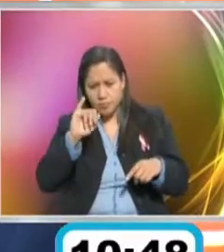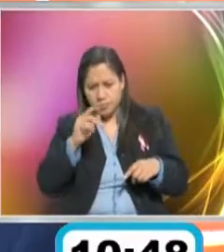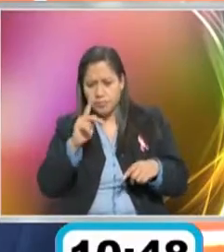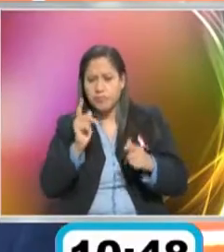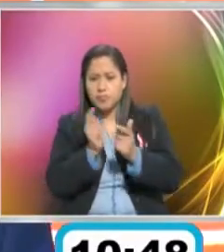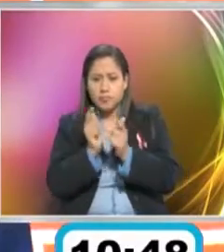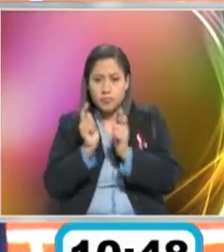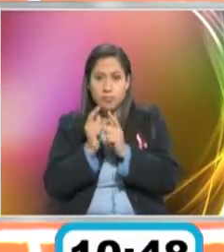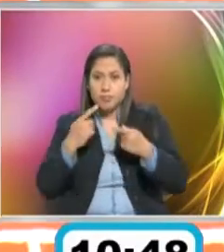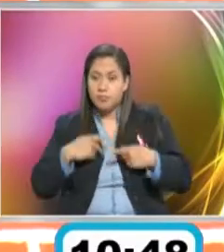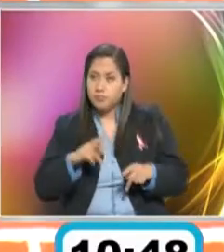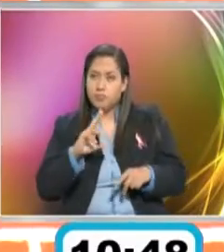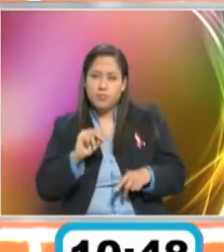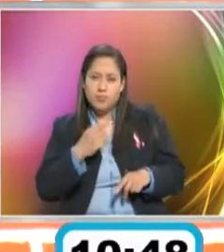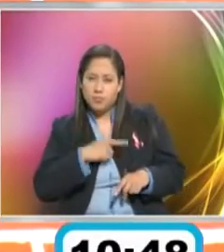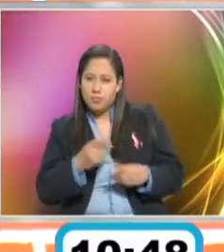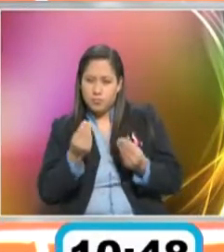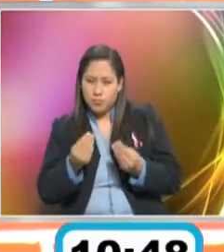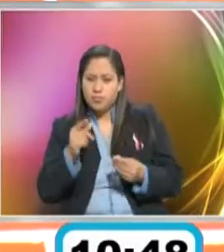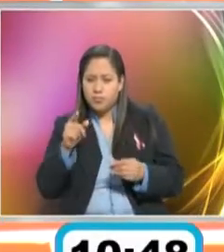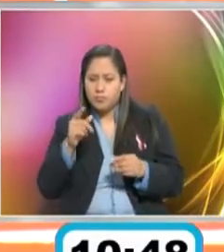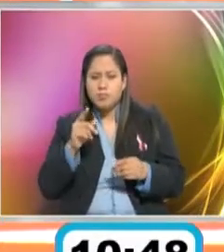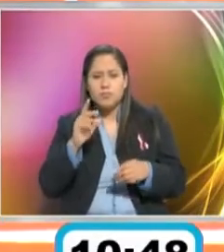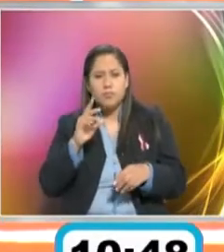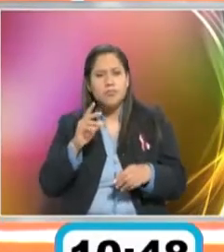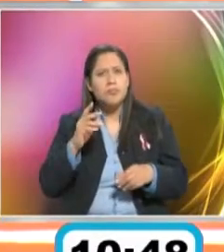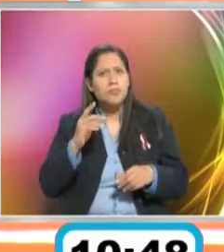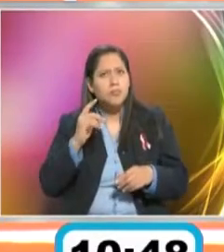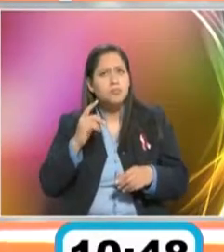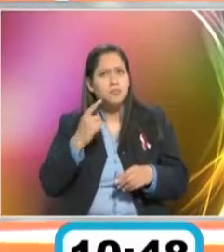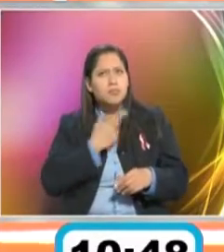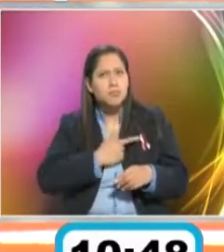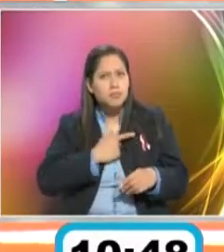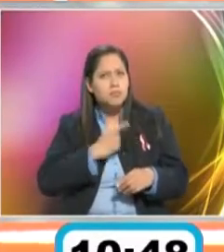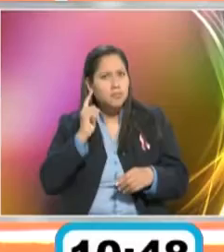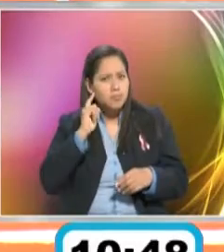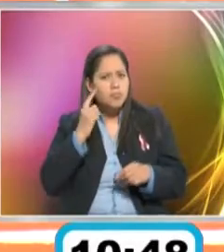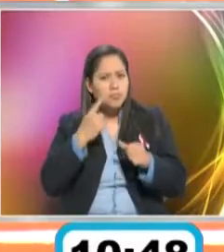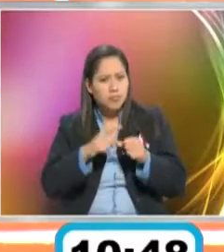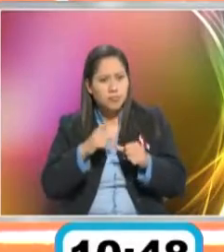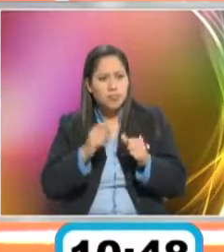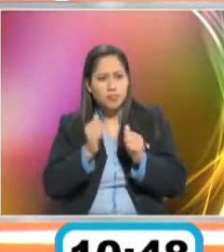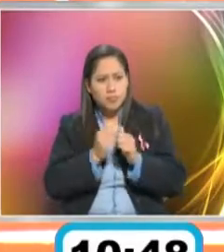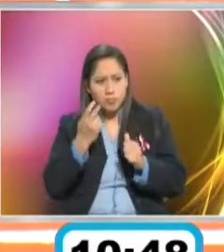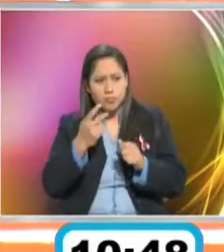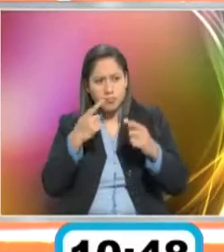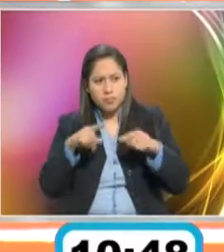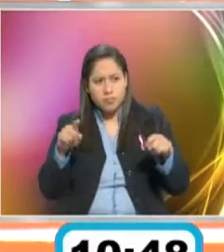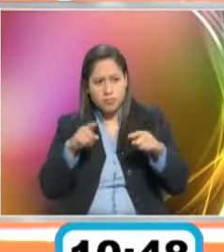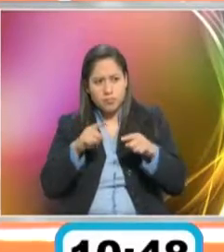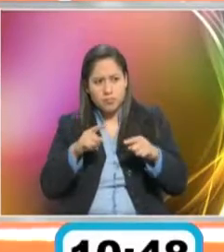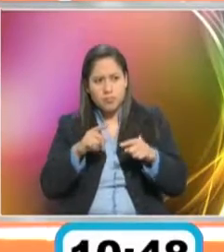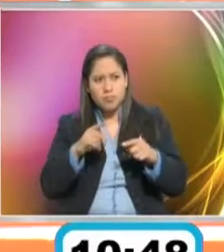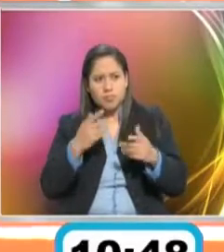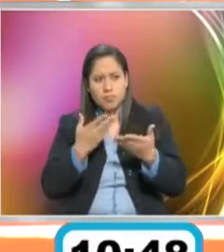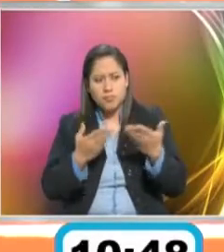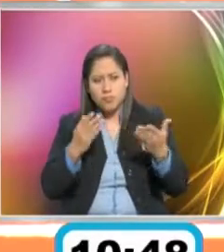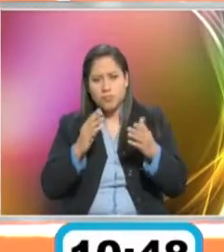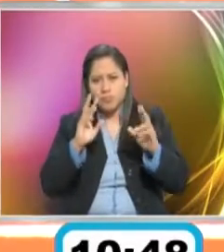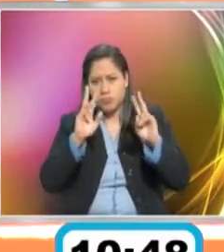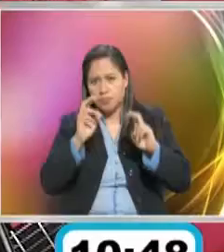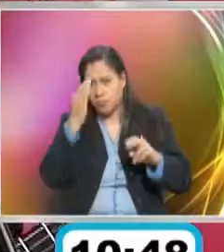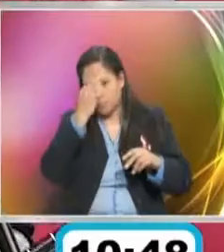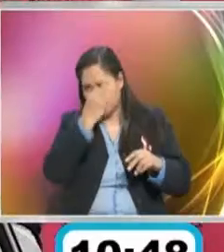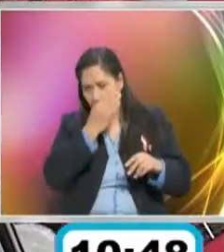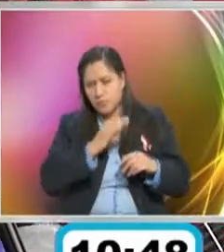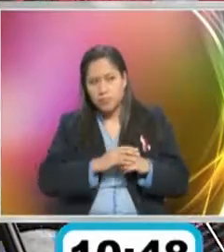grupo de personas a las que no tanto. Y tú has hecho que les guste el mensaje que se manda con esta música, volviendo popero el asunto.